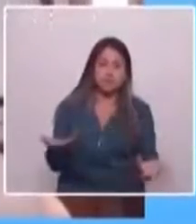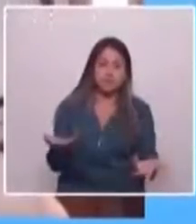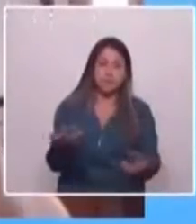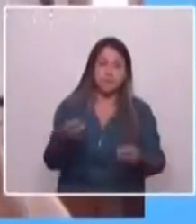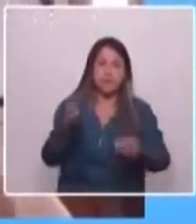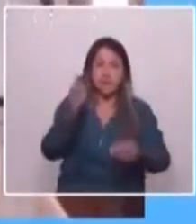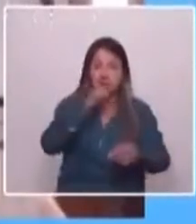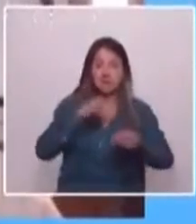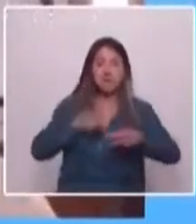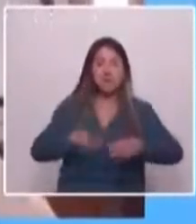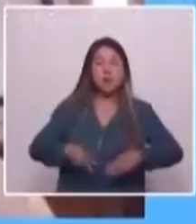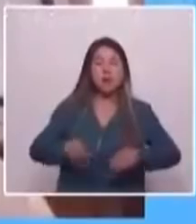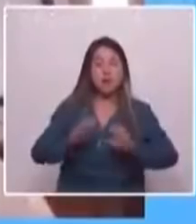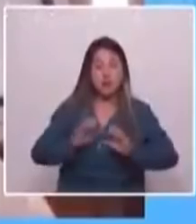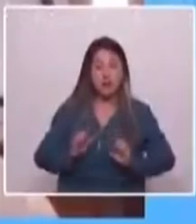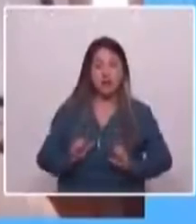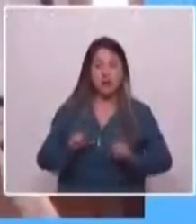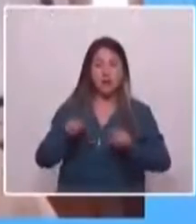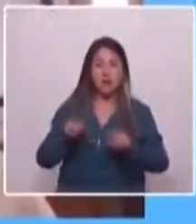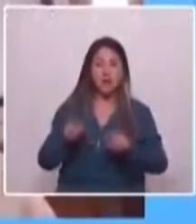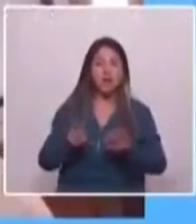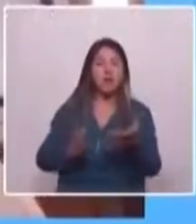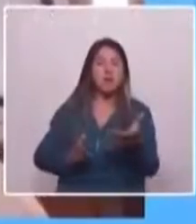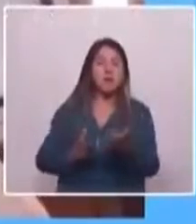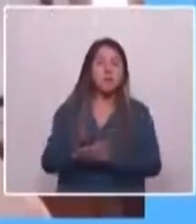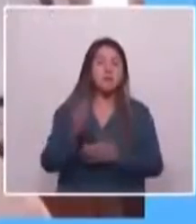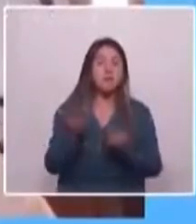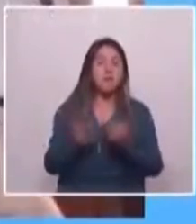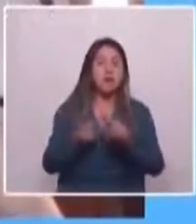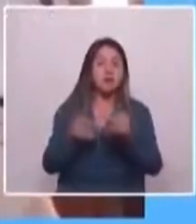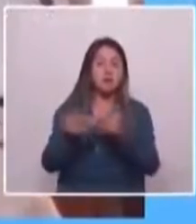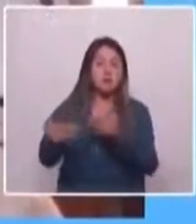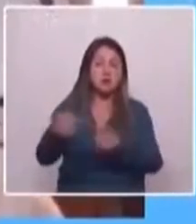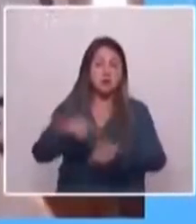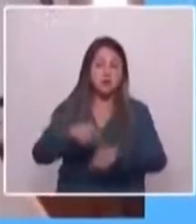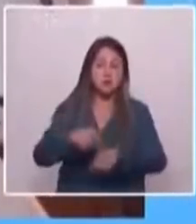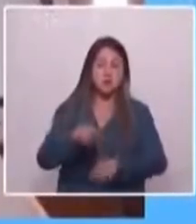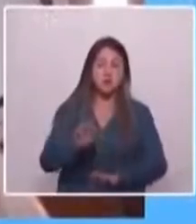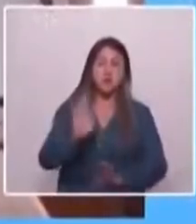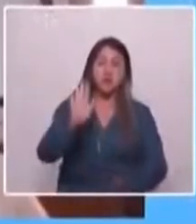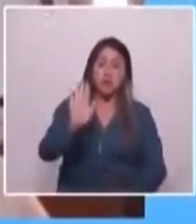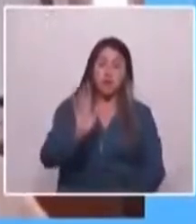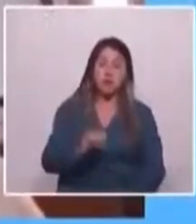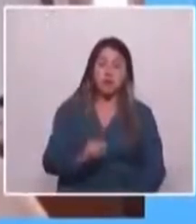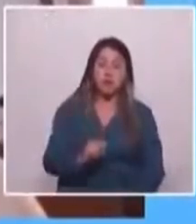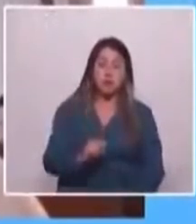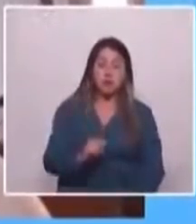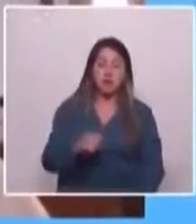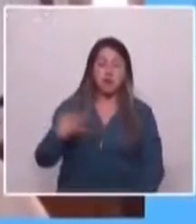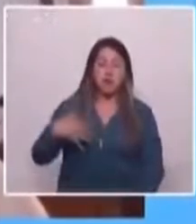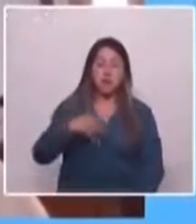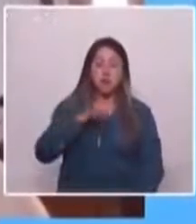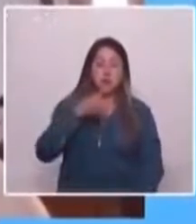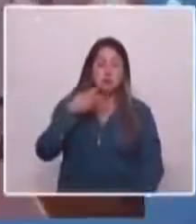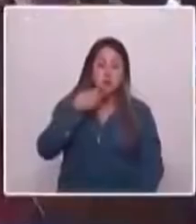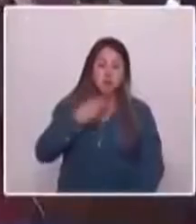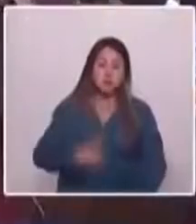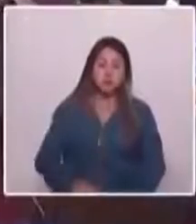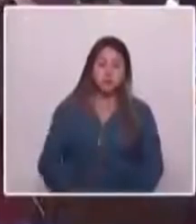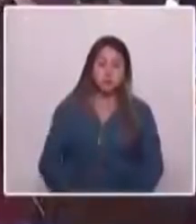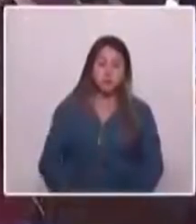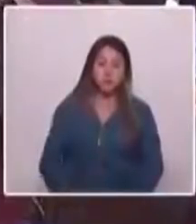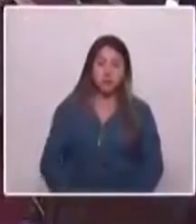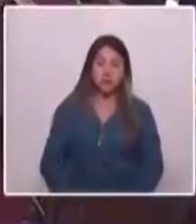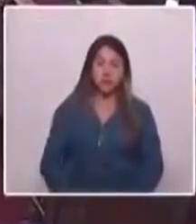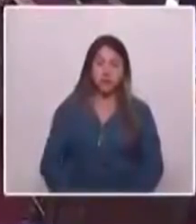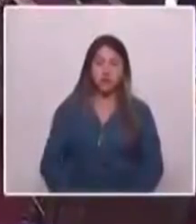mundo político. El día de hoy los convencionales de escaños reservados defendieron que estas normas, como por